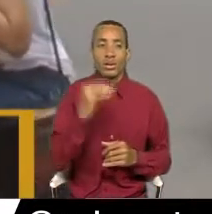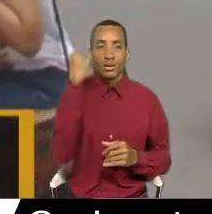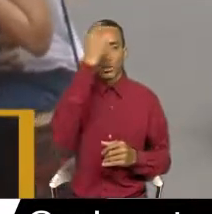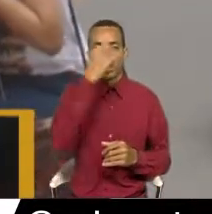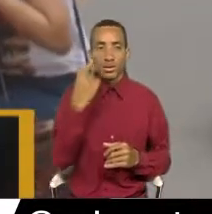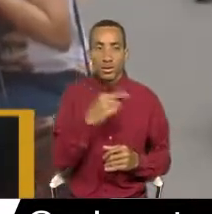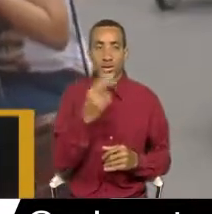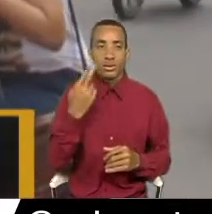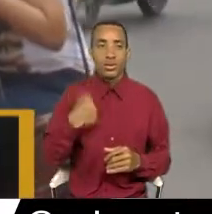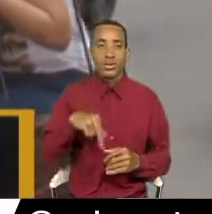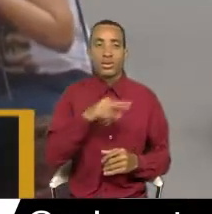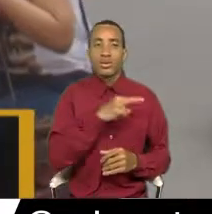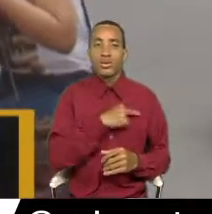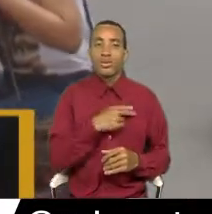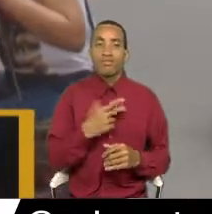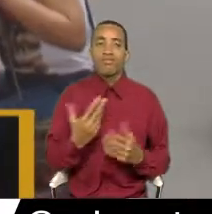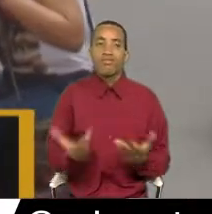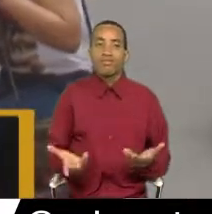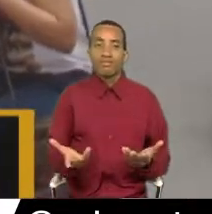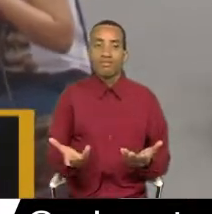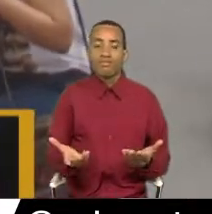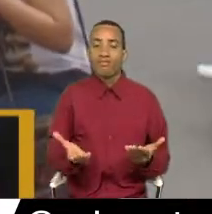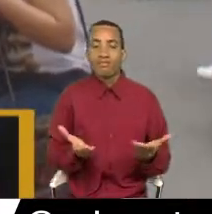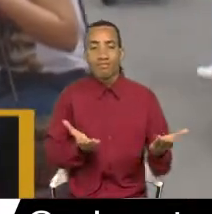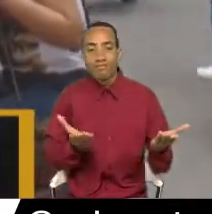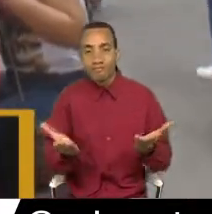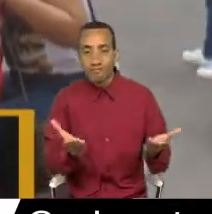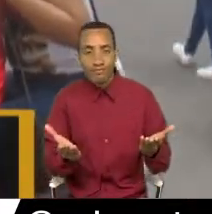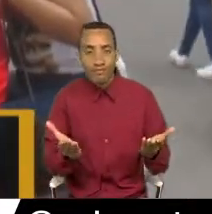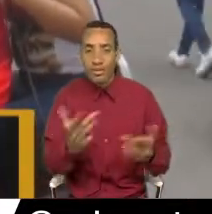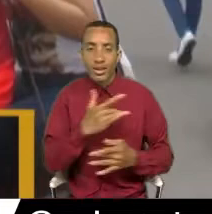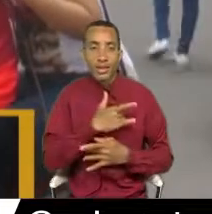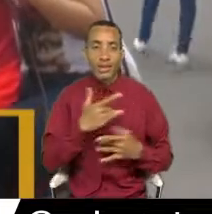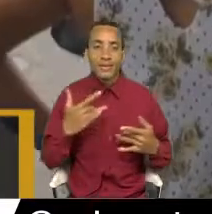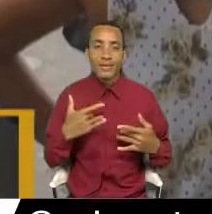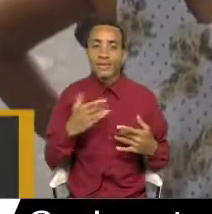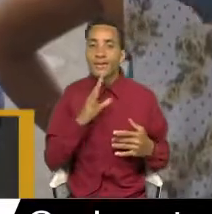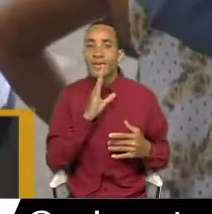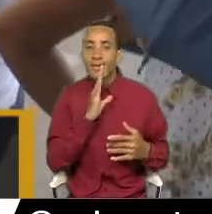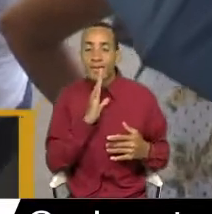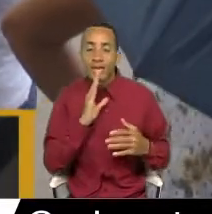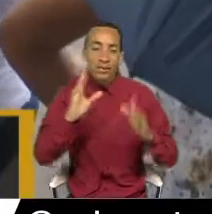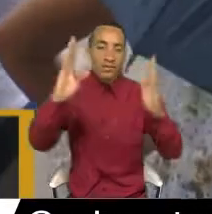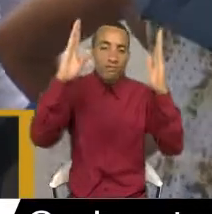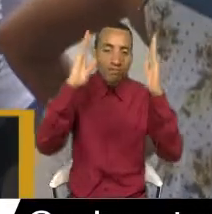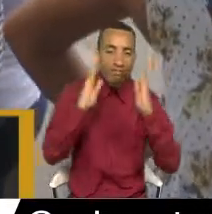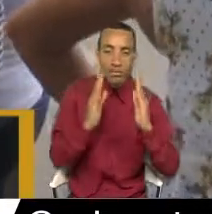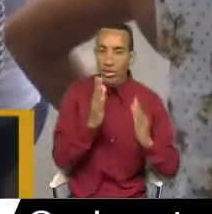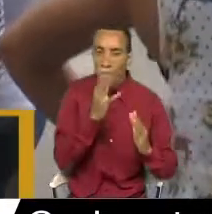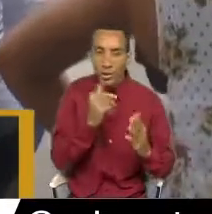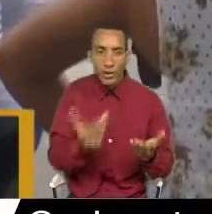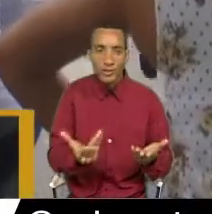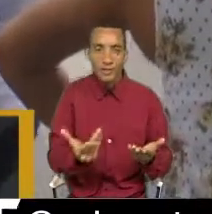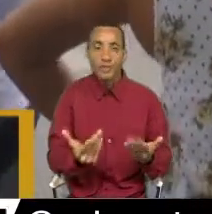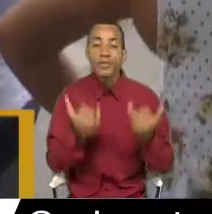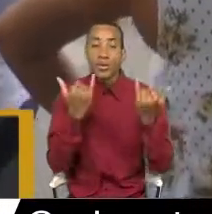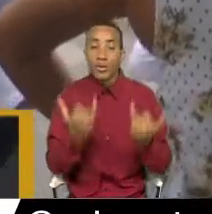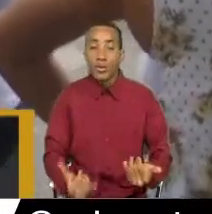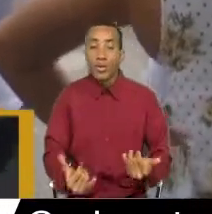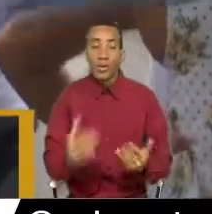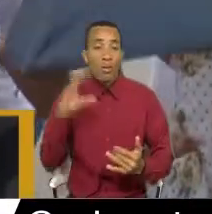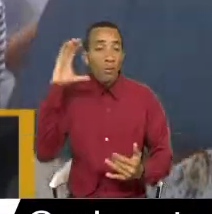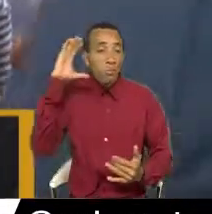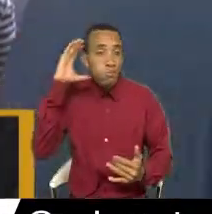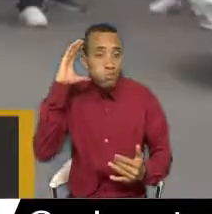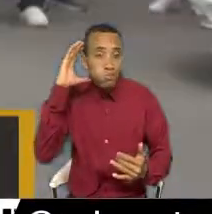estamos prácticamente sin servicio de salud. No hay quien responda. Aseguran que a la fecha se encuentran sin servicio de salud